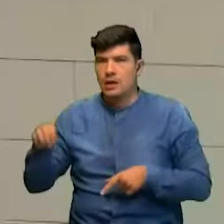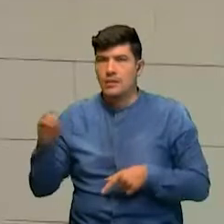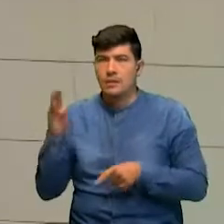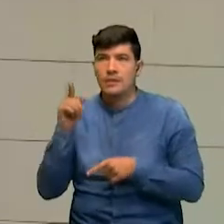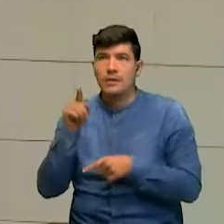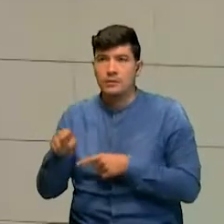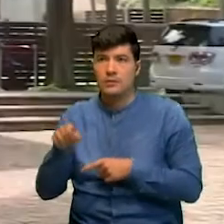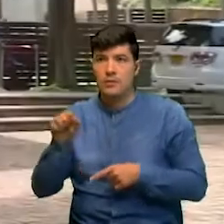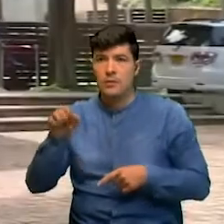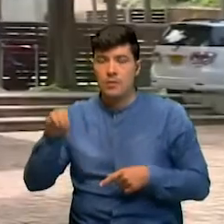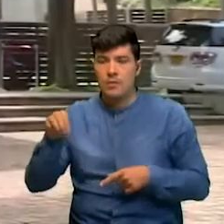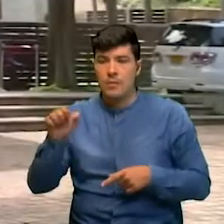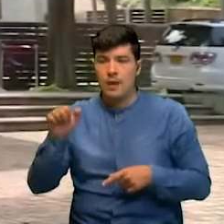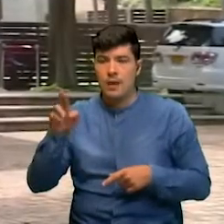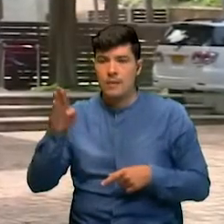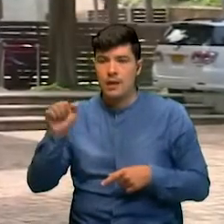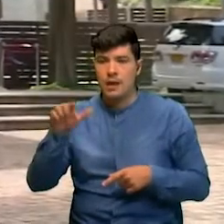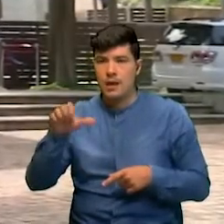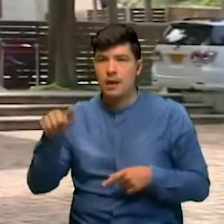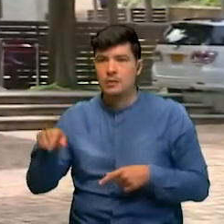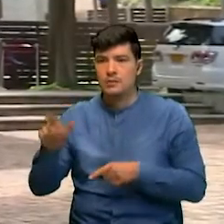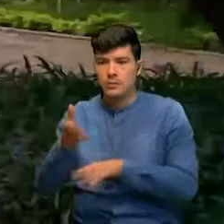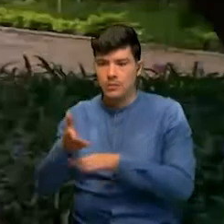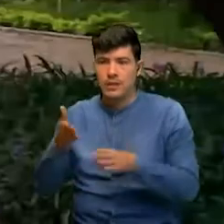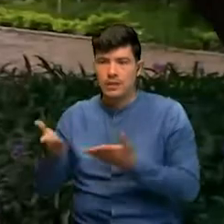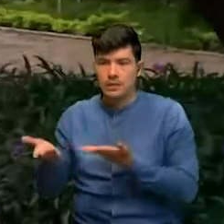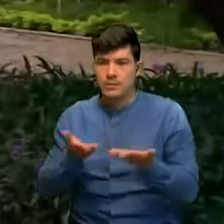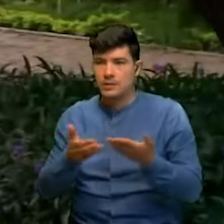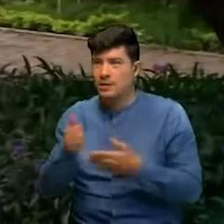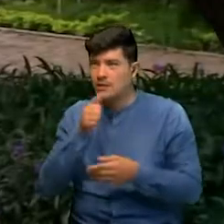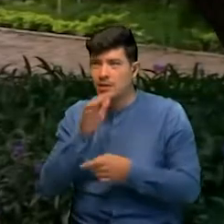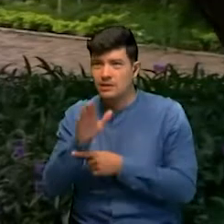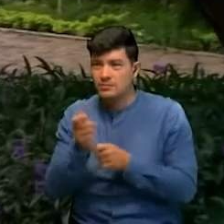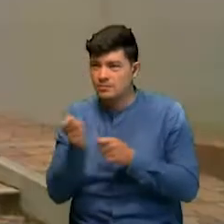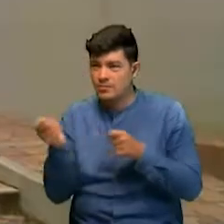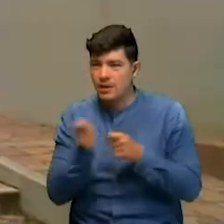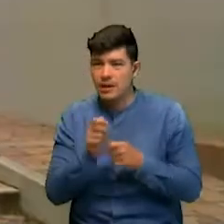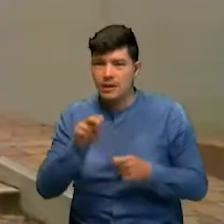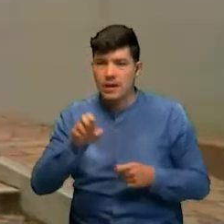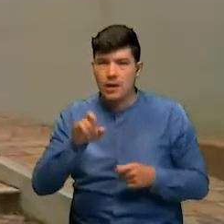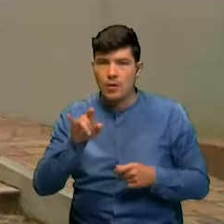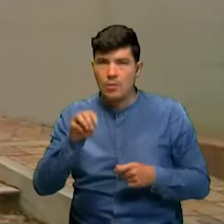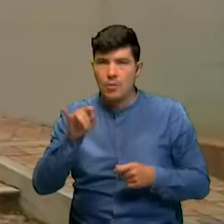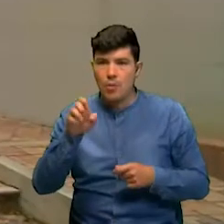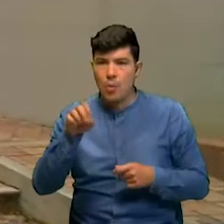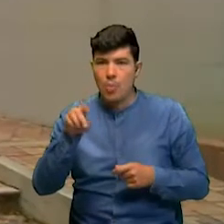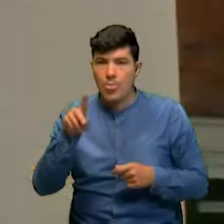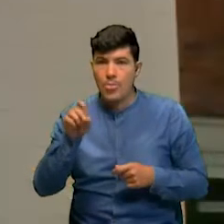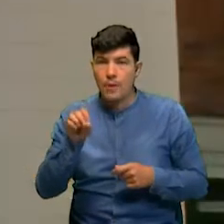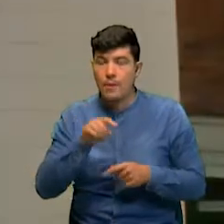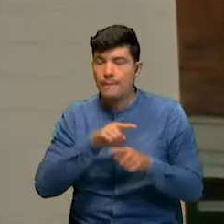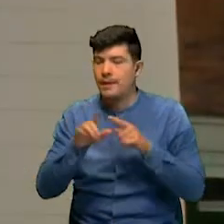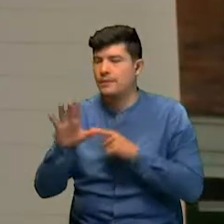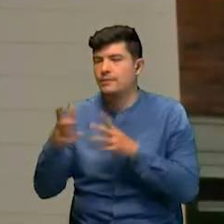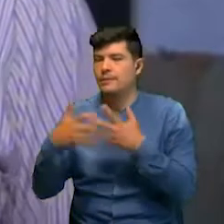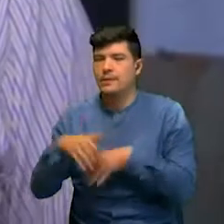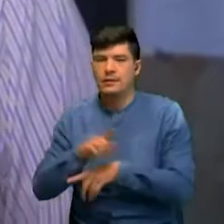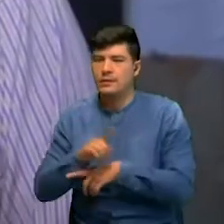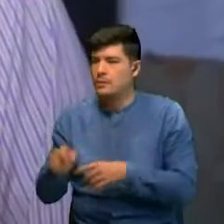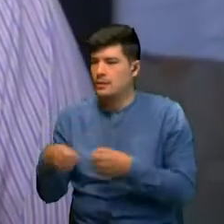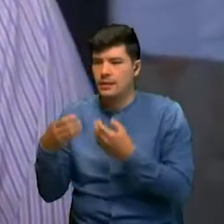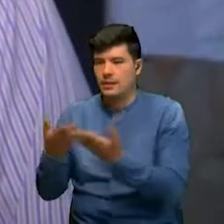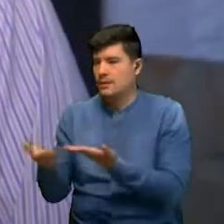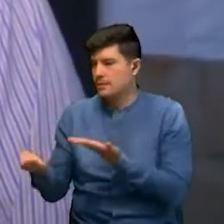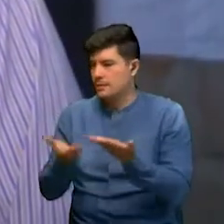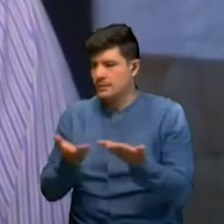solicitado el servicio de agua una urbanización al lado de nuevo mundo y la empresa le ha negado este servicio nos hemos